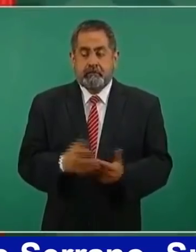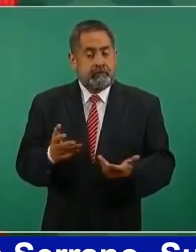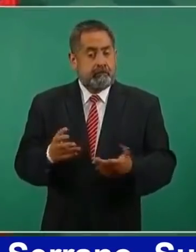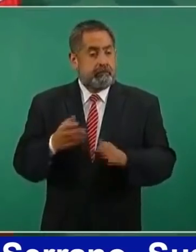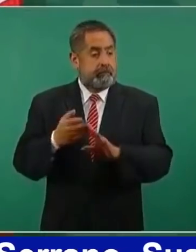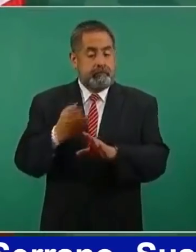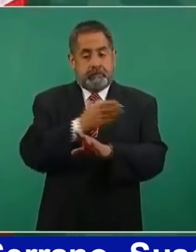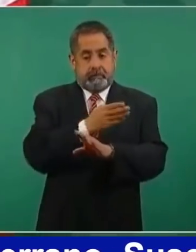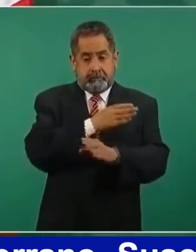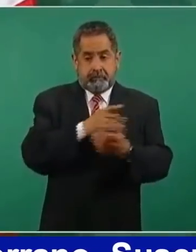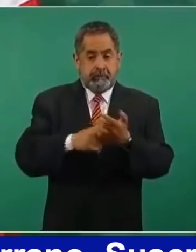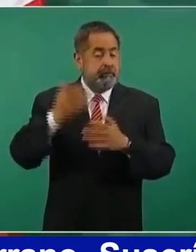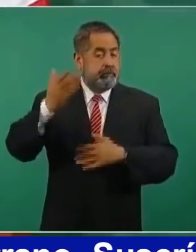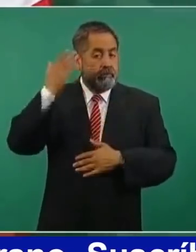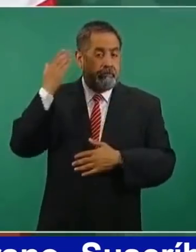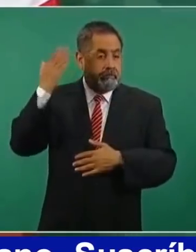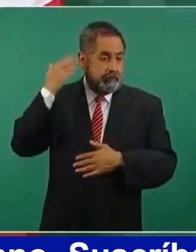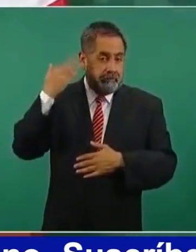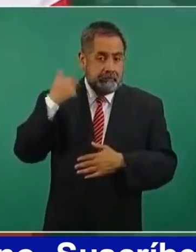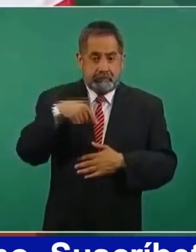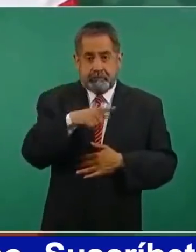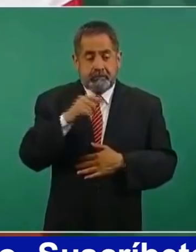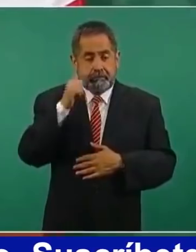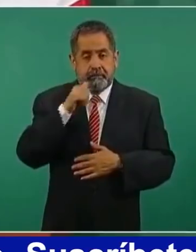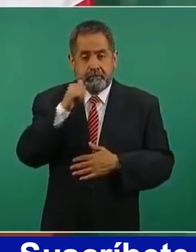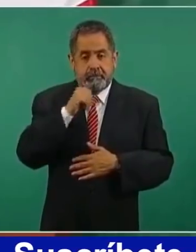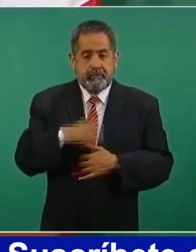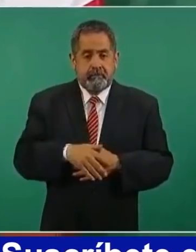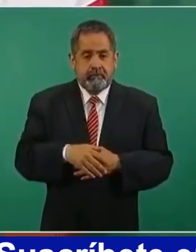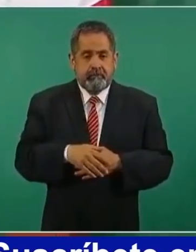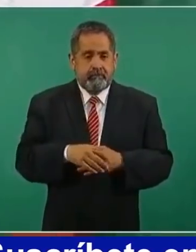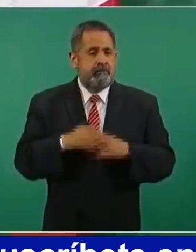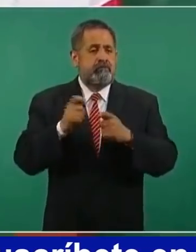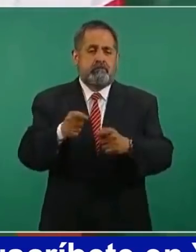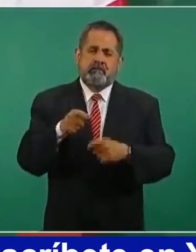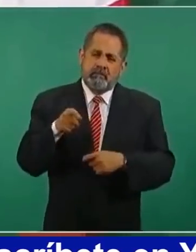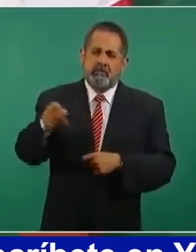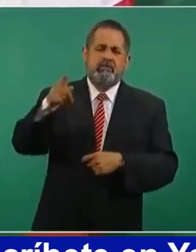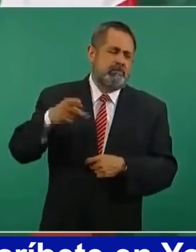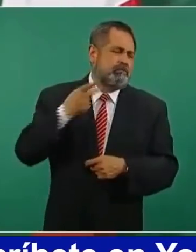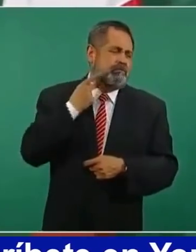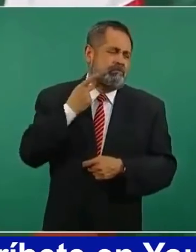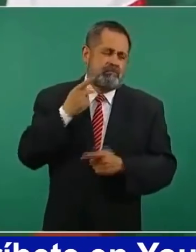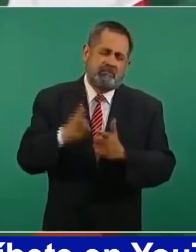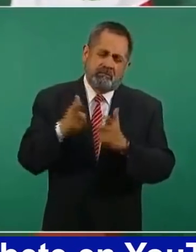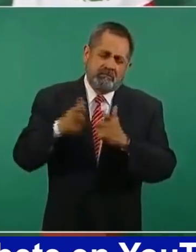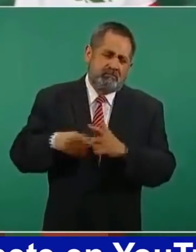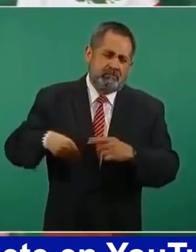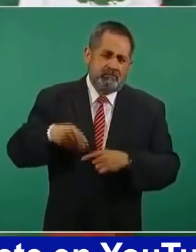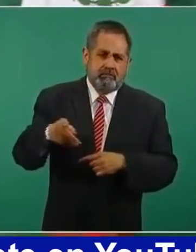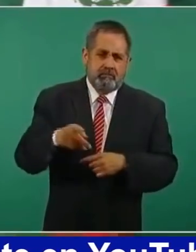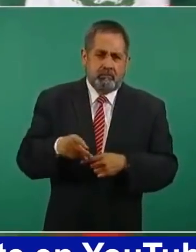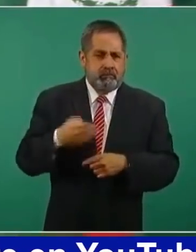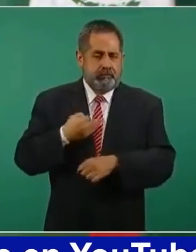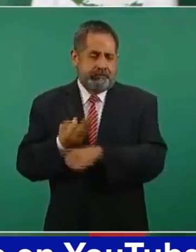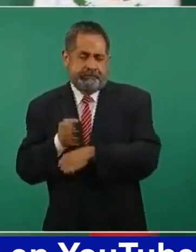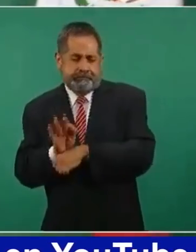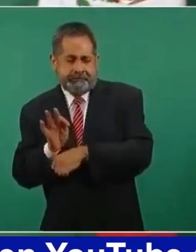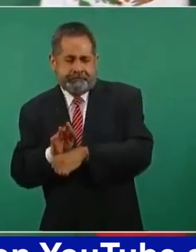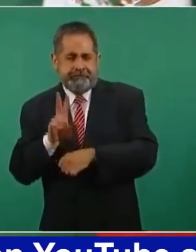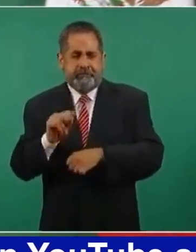antes toda la culpa, ¿no?, se le echaba a los políticos. No los estoy defendiendo.